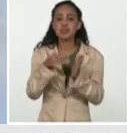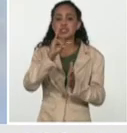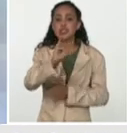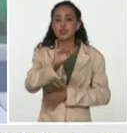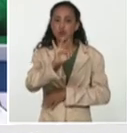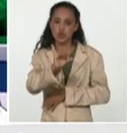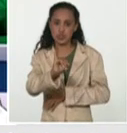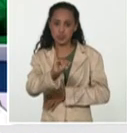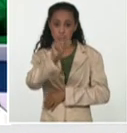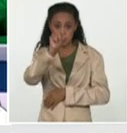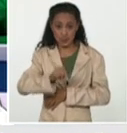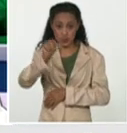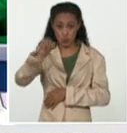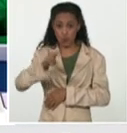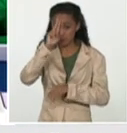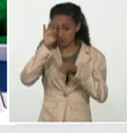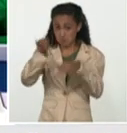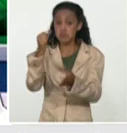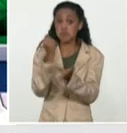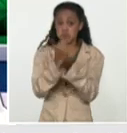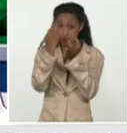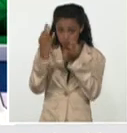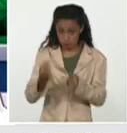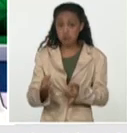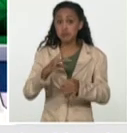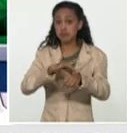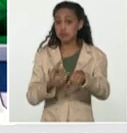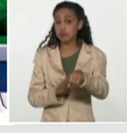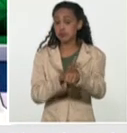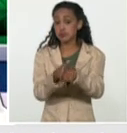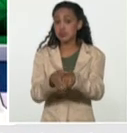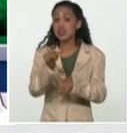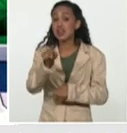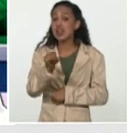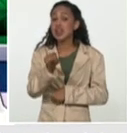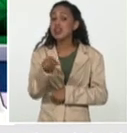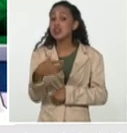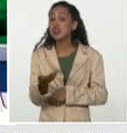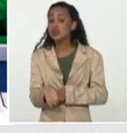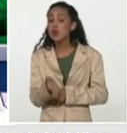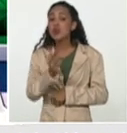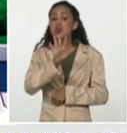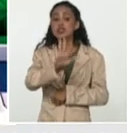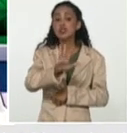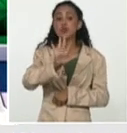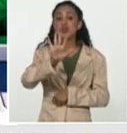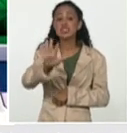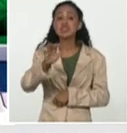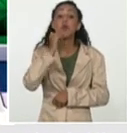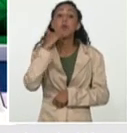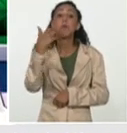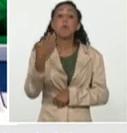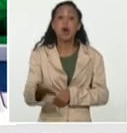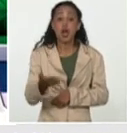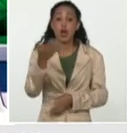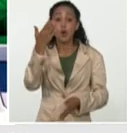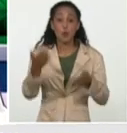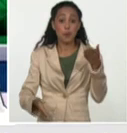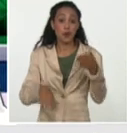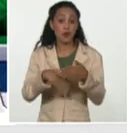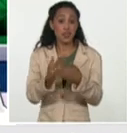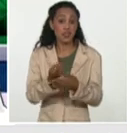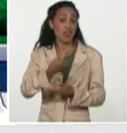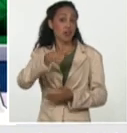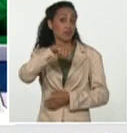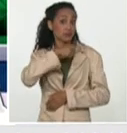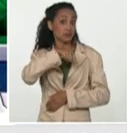5.686. Incluso estamos hablando de 55 más que los que habíamos dicho el día